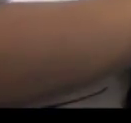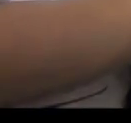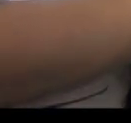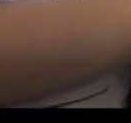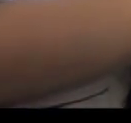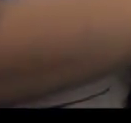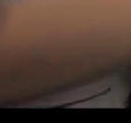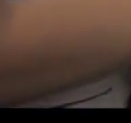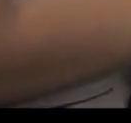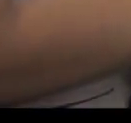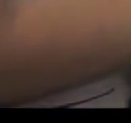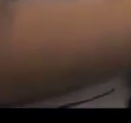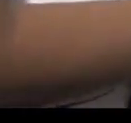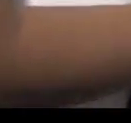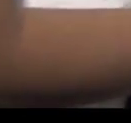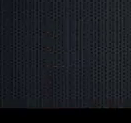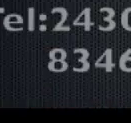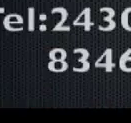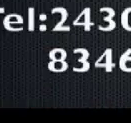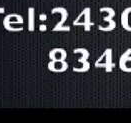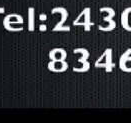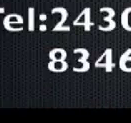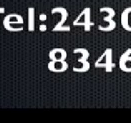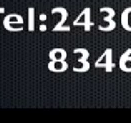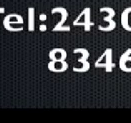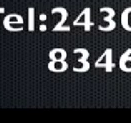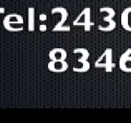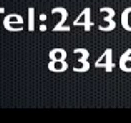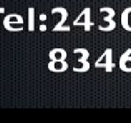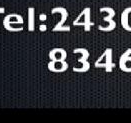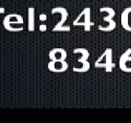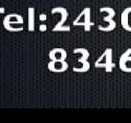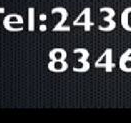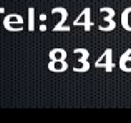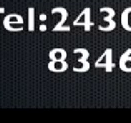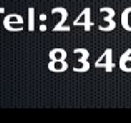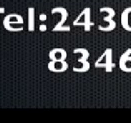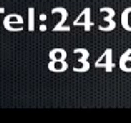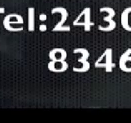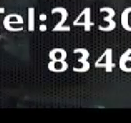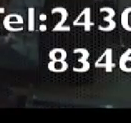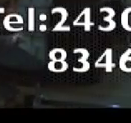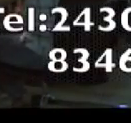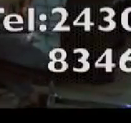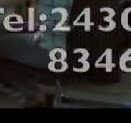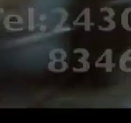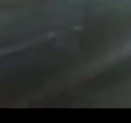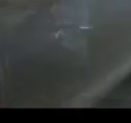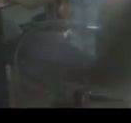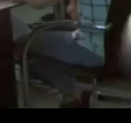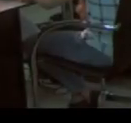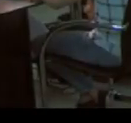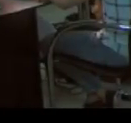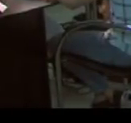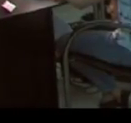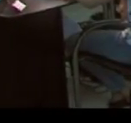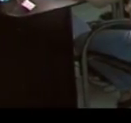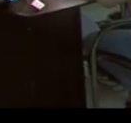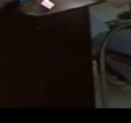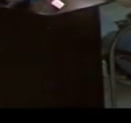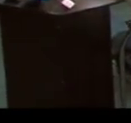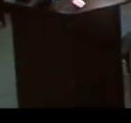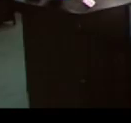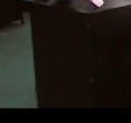masajes, faciales y depilaciones. Estamos ubicados 25 metros oeste de la iglesia La Agonía en Alajuela.